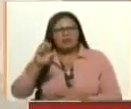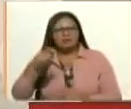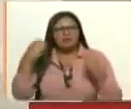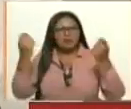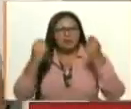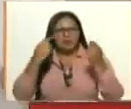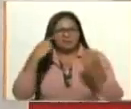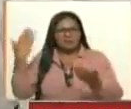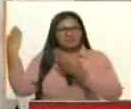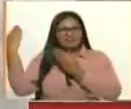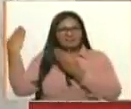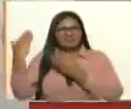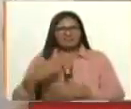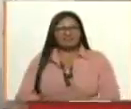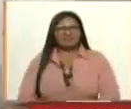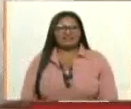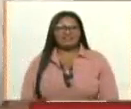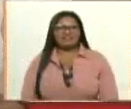Vanguardia.